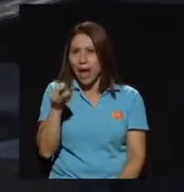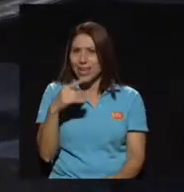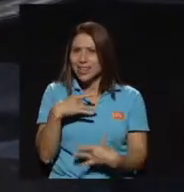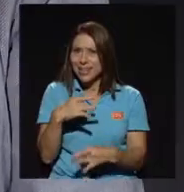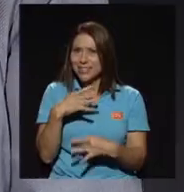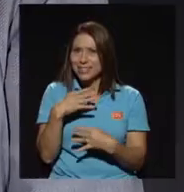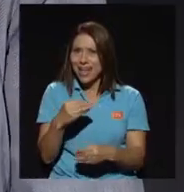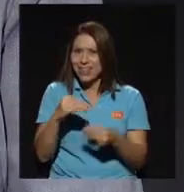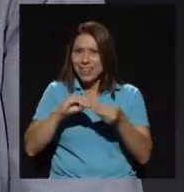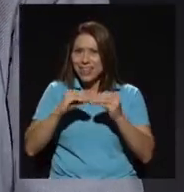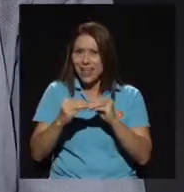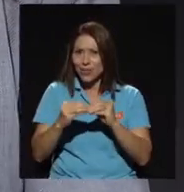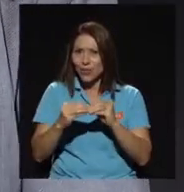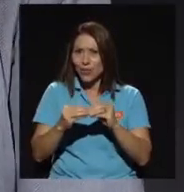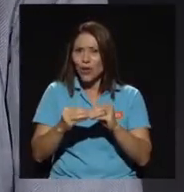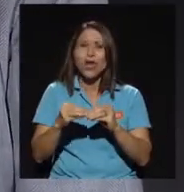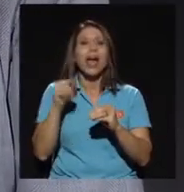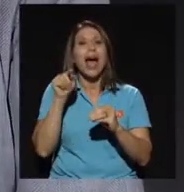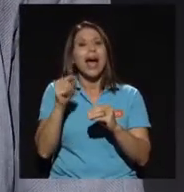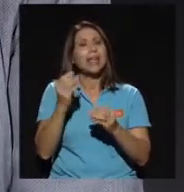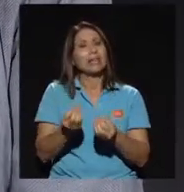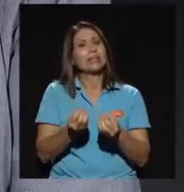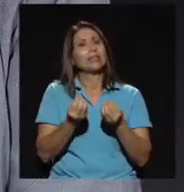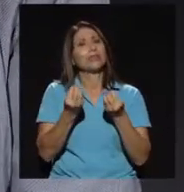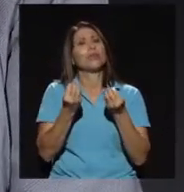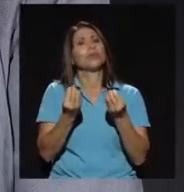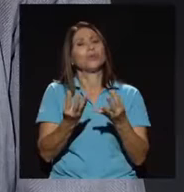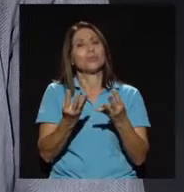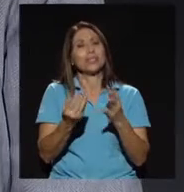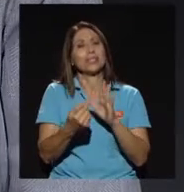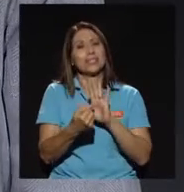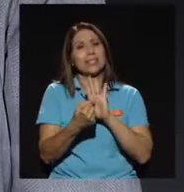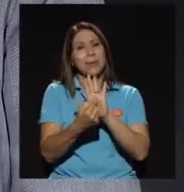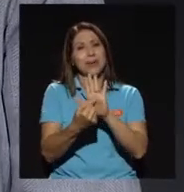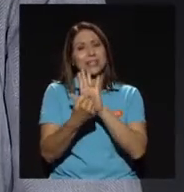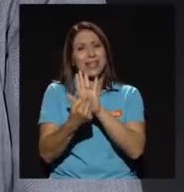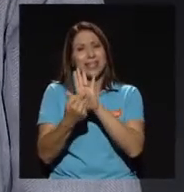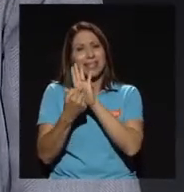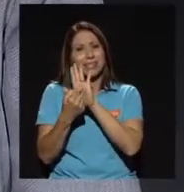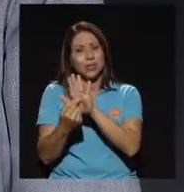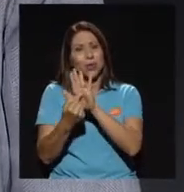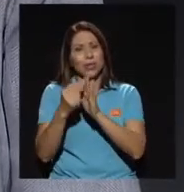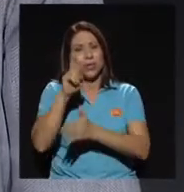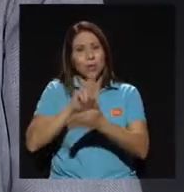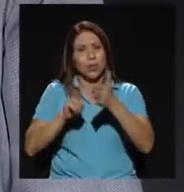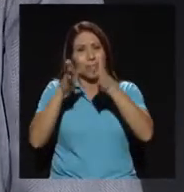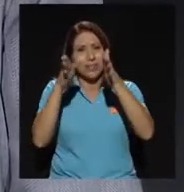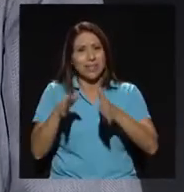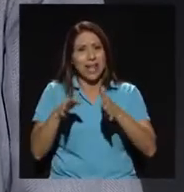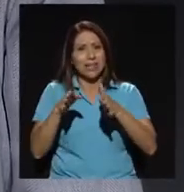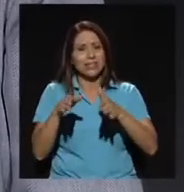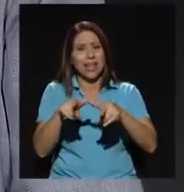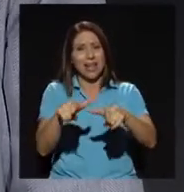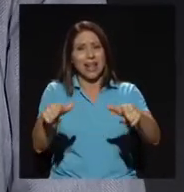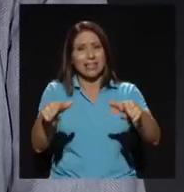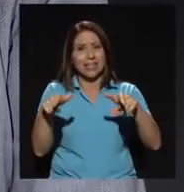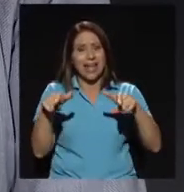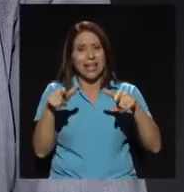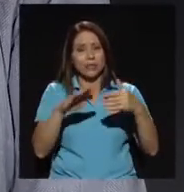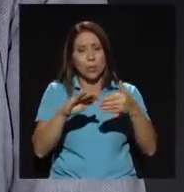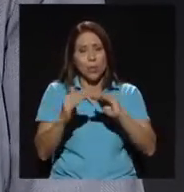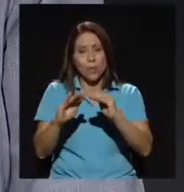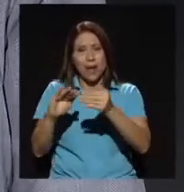una sobrerepresentación de la población universitaria muy concentrada en las áreas urbanas de la región central.